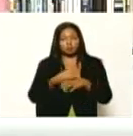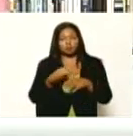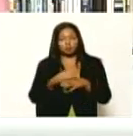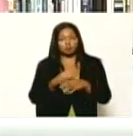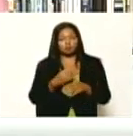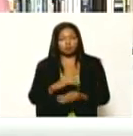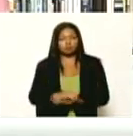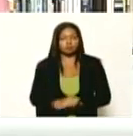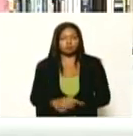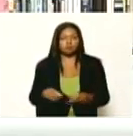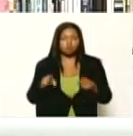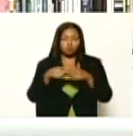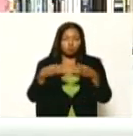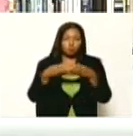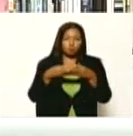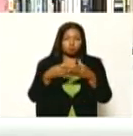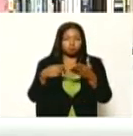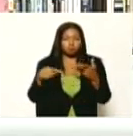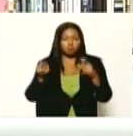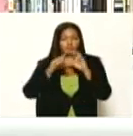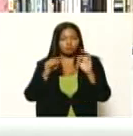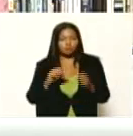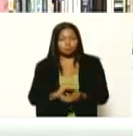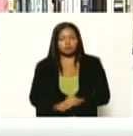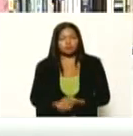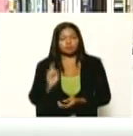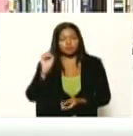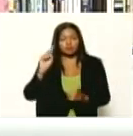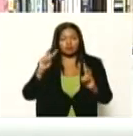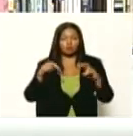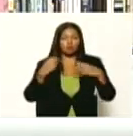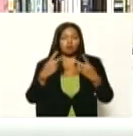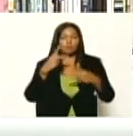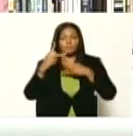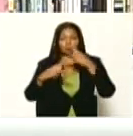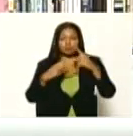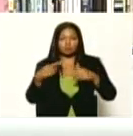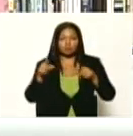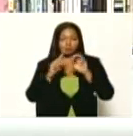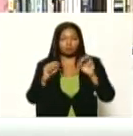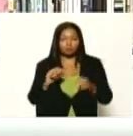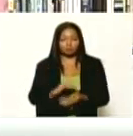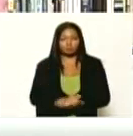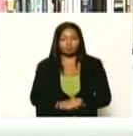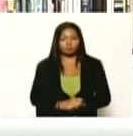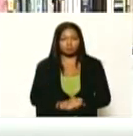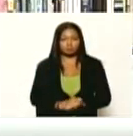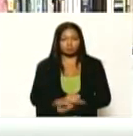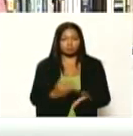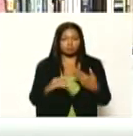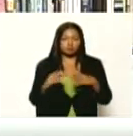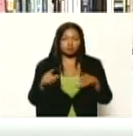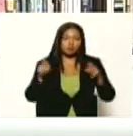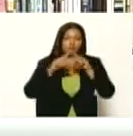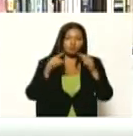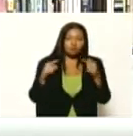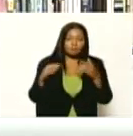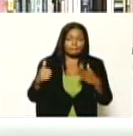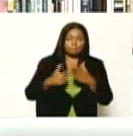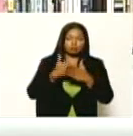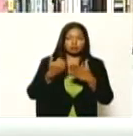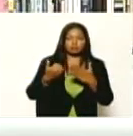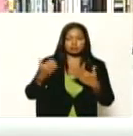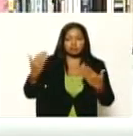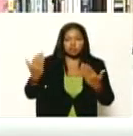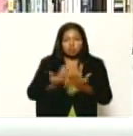en el partido, etcétera. La necesidad de renovar algunas políticas para, bueno, sacarnos ese golpe de la derrota de